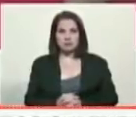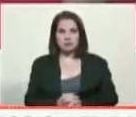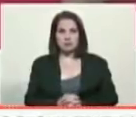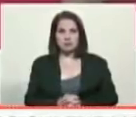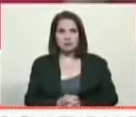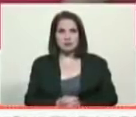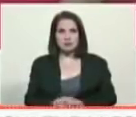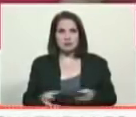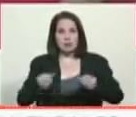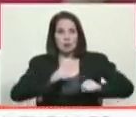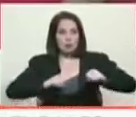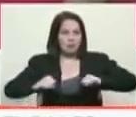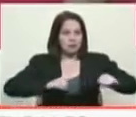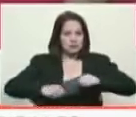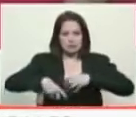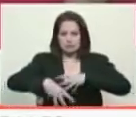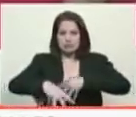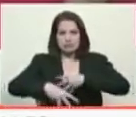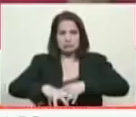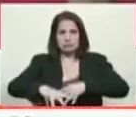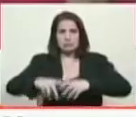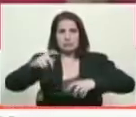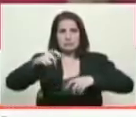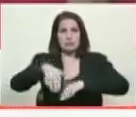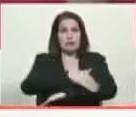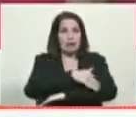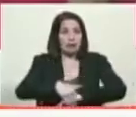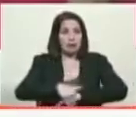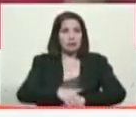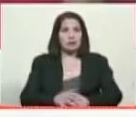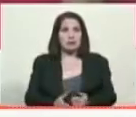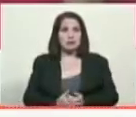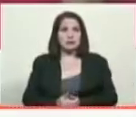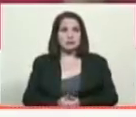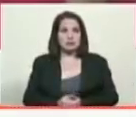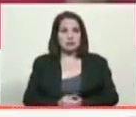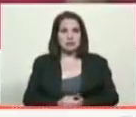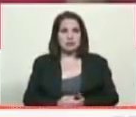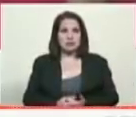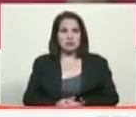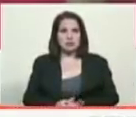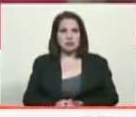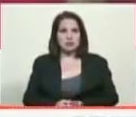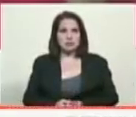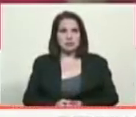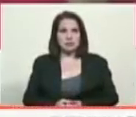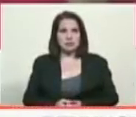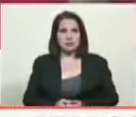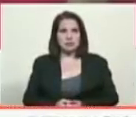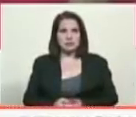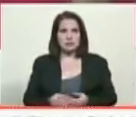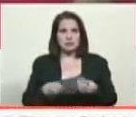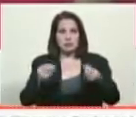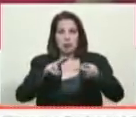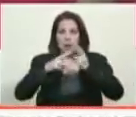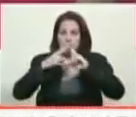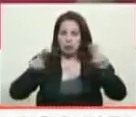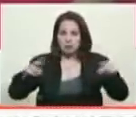debe movilizarse en las calles. Y muy bien, compañero gobernador, que el Zulia se ha mantenido en paz.